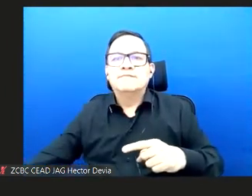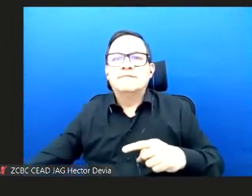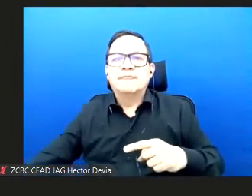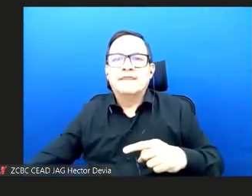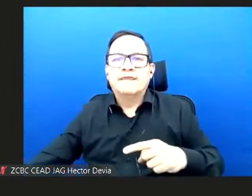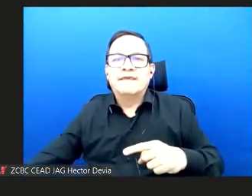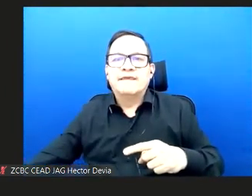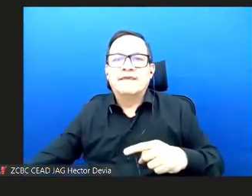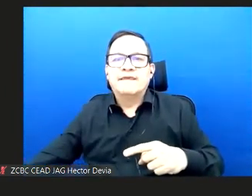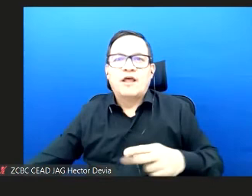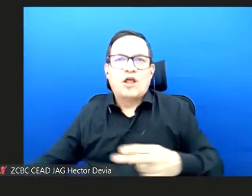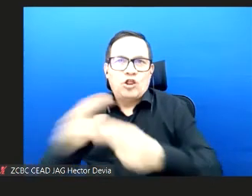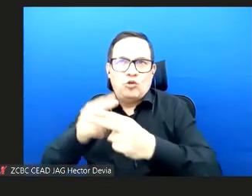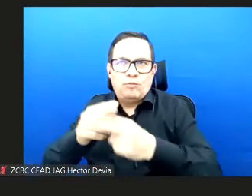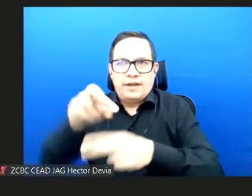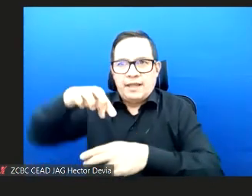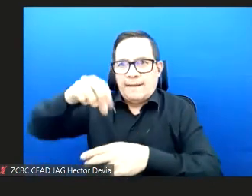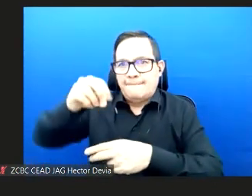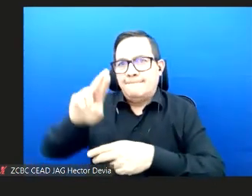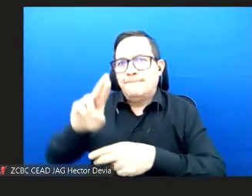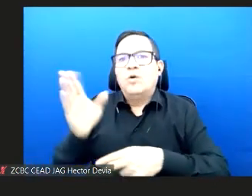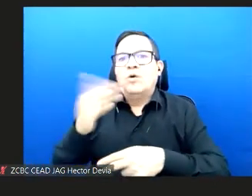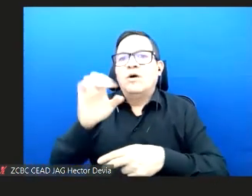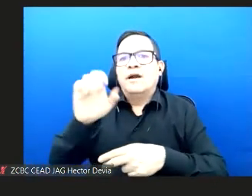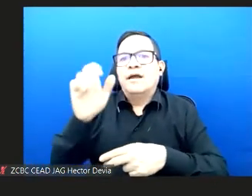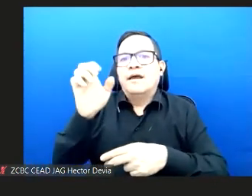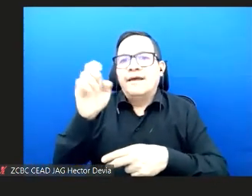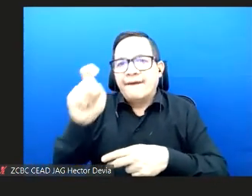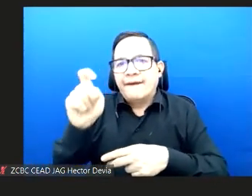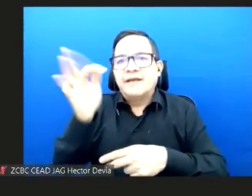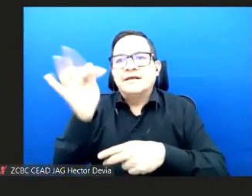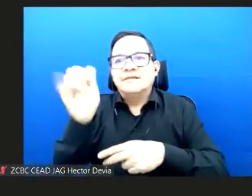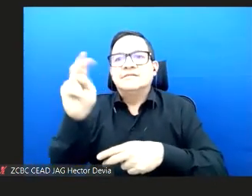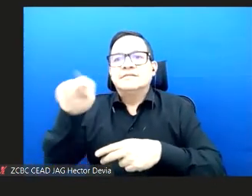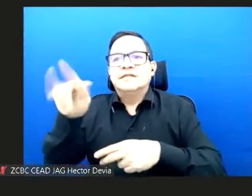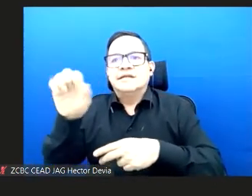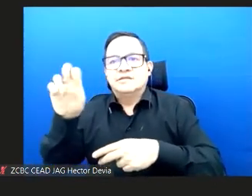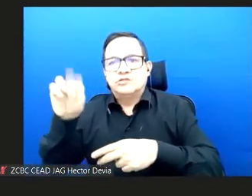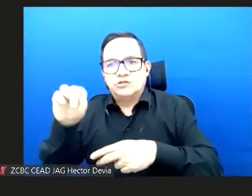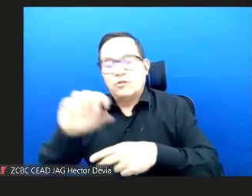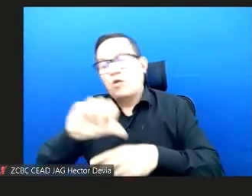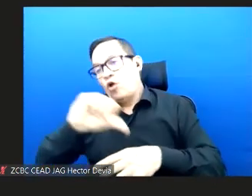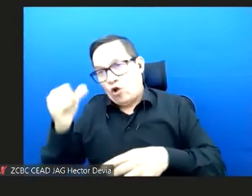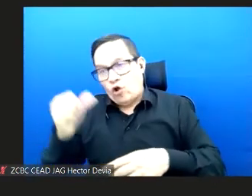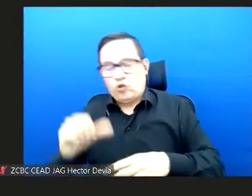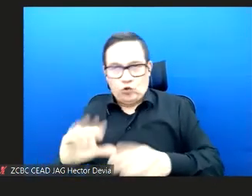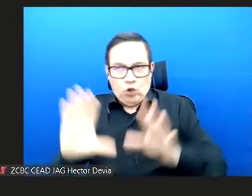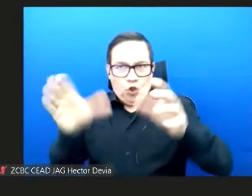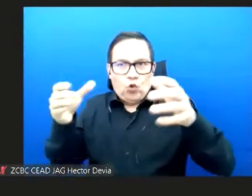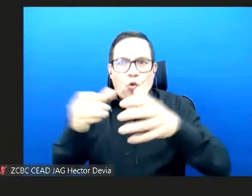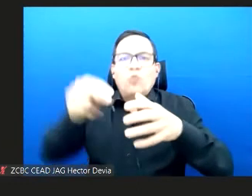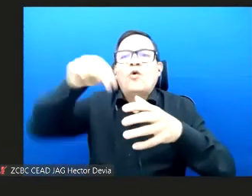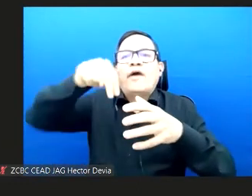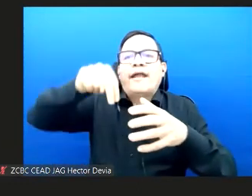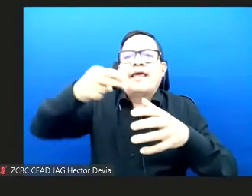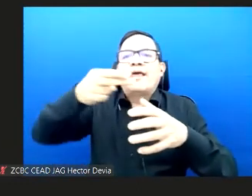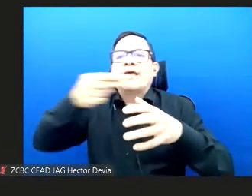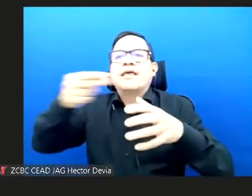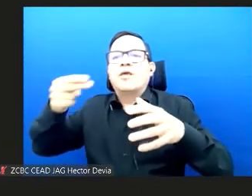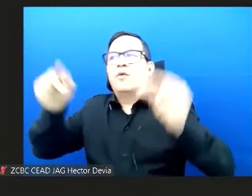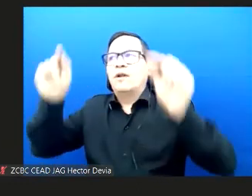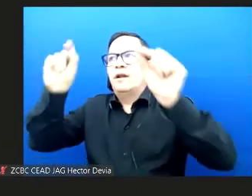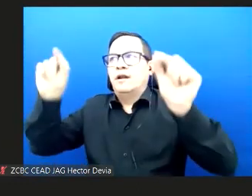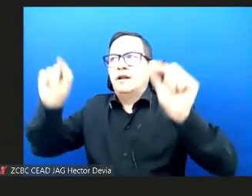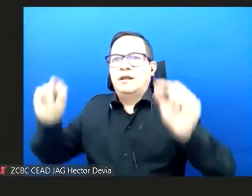entonces los representamos N igual, vemos las llaves, cada elemento está separado por